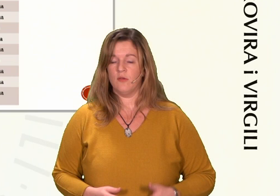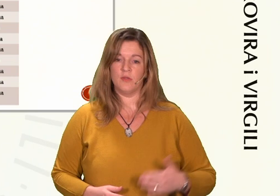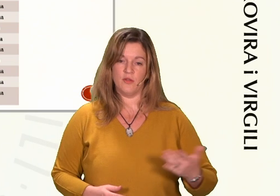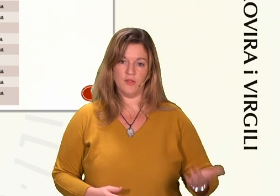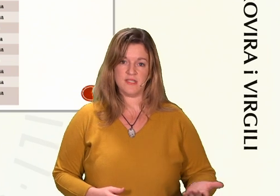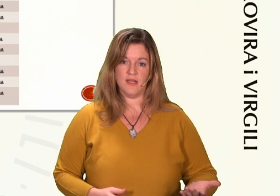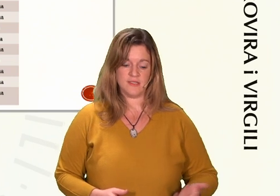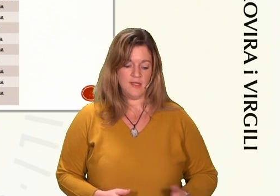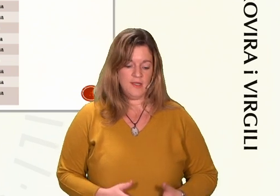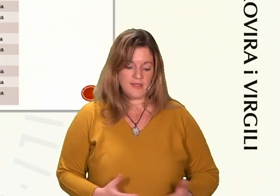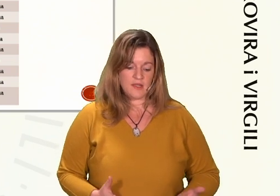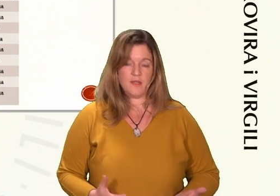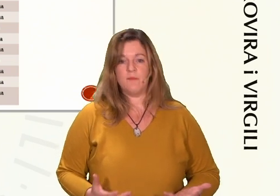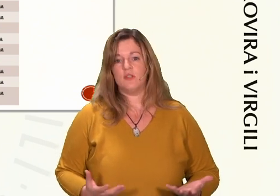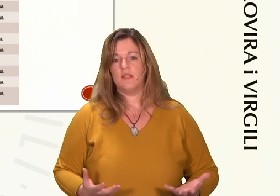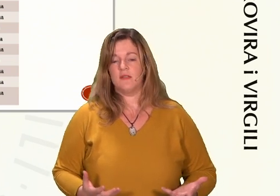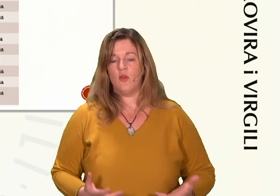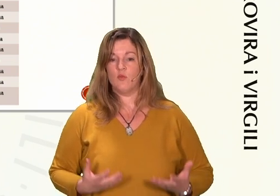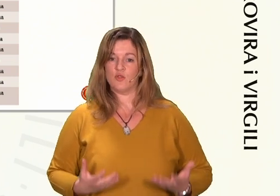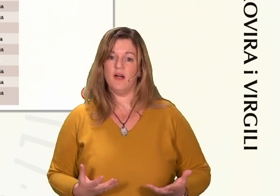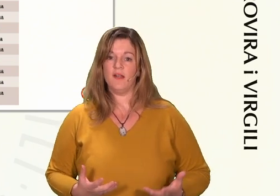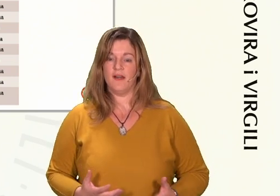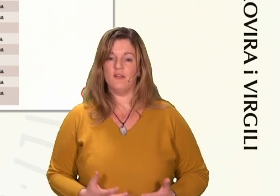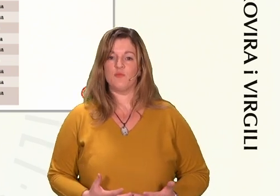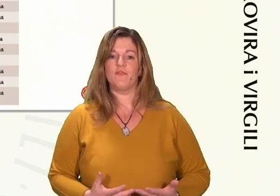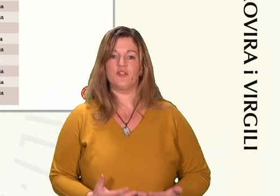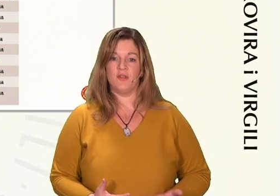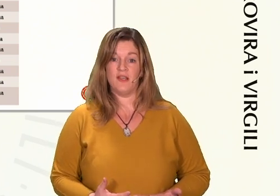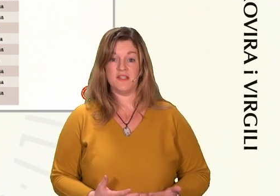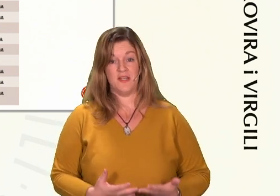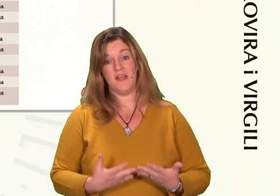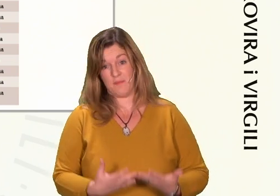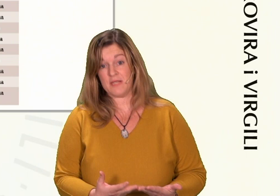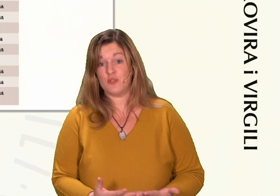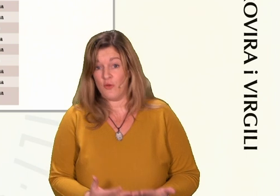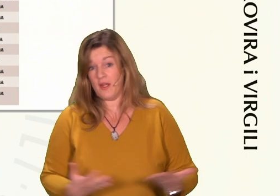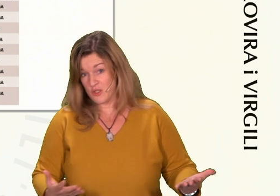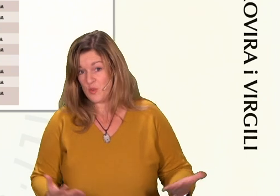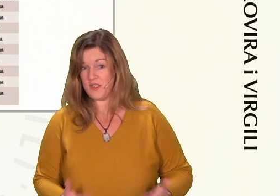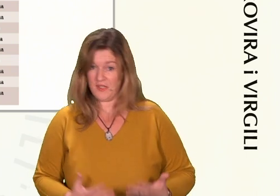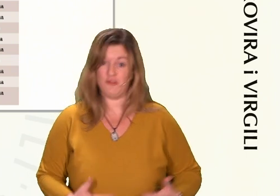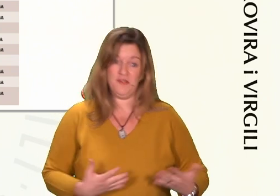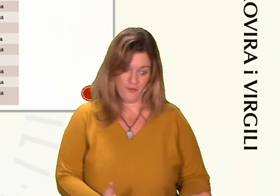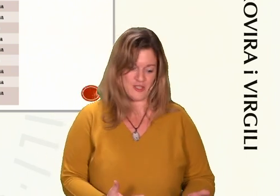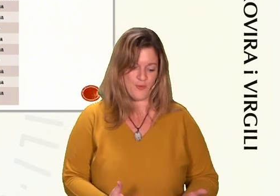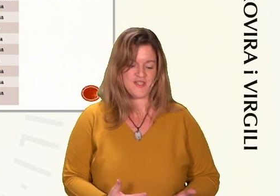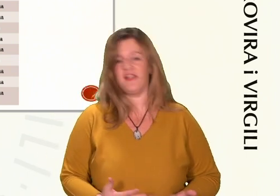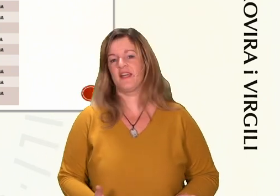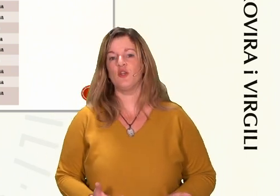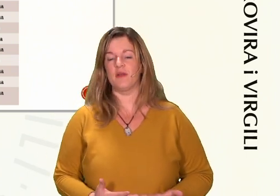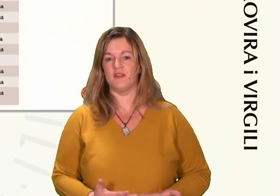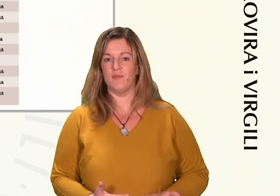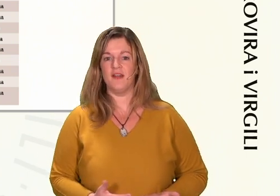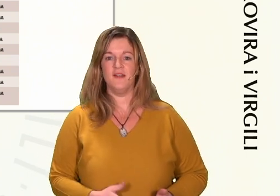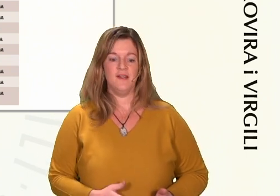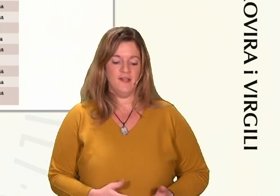ocupacional, nutricionistas. Es decir, que hemos intentado buscar a aquellos profesionales, y además hemos tenido la gran suerte de que nos han dado respuesta y han